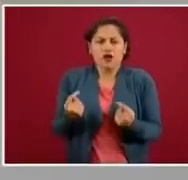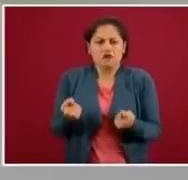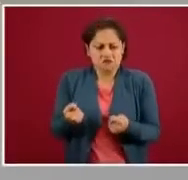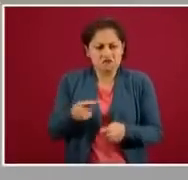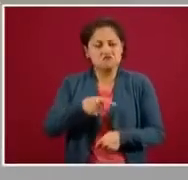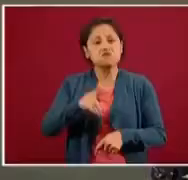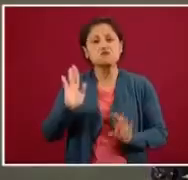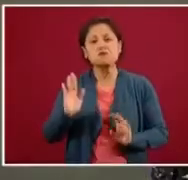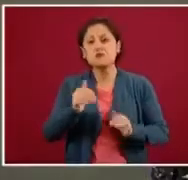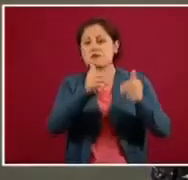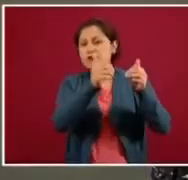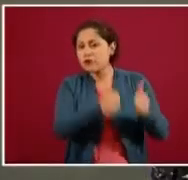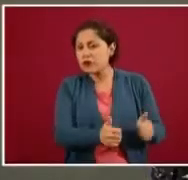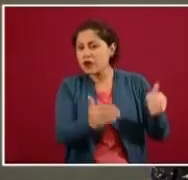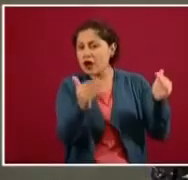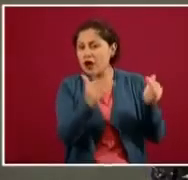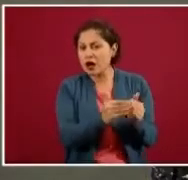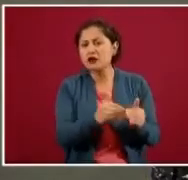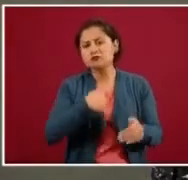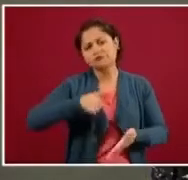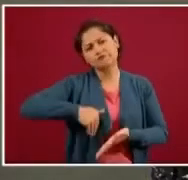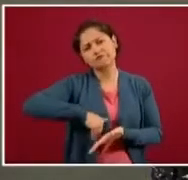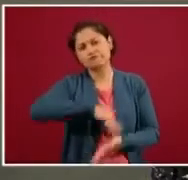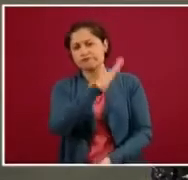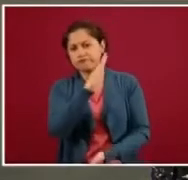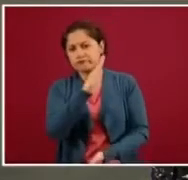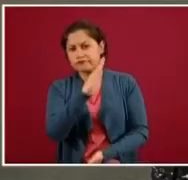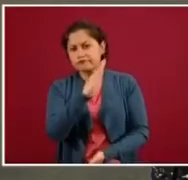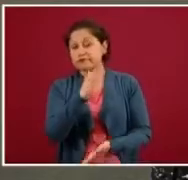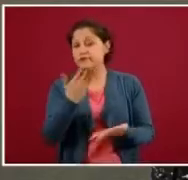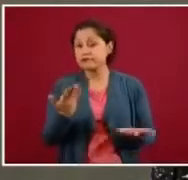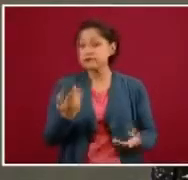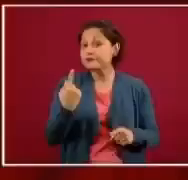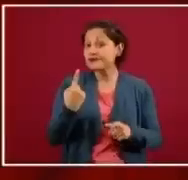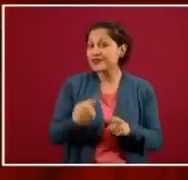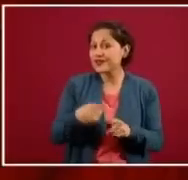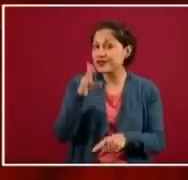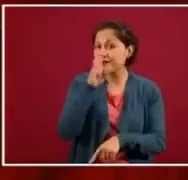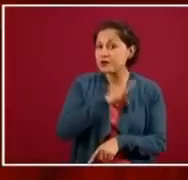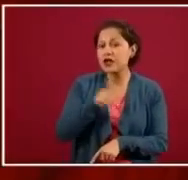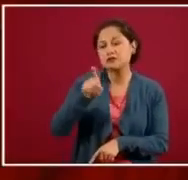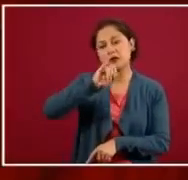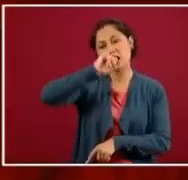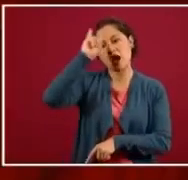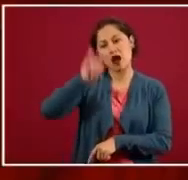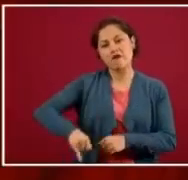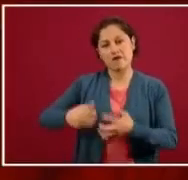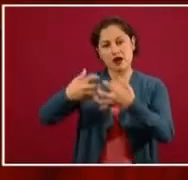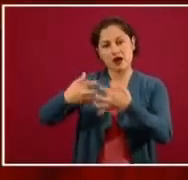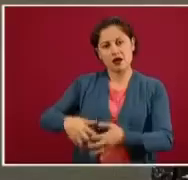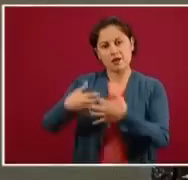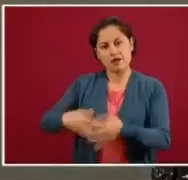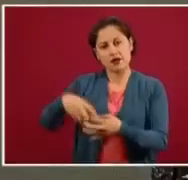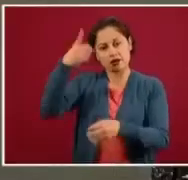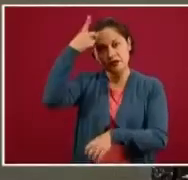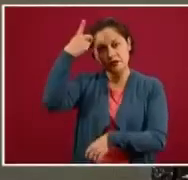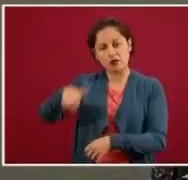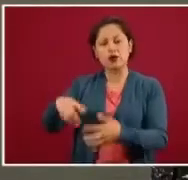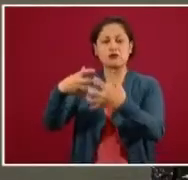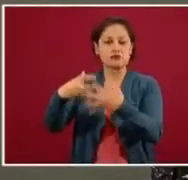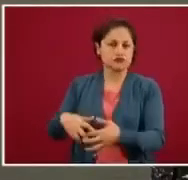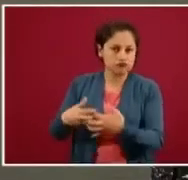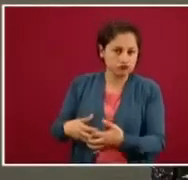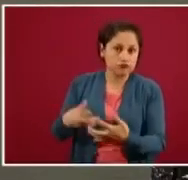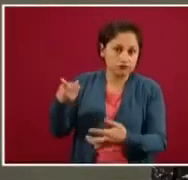le va a despedir si no se presenta a trabajar, quien está incumpliendo es la empresa, ¿no? Si brevemente nos comenta